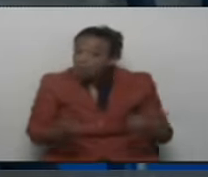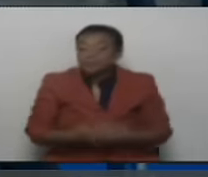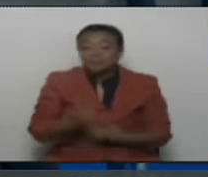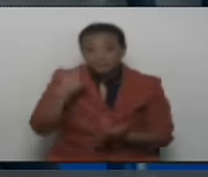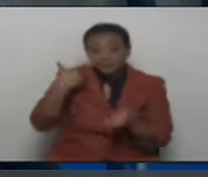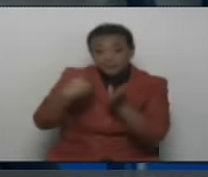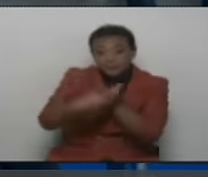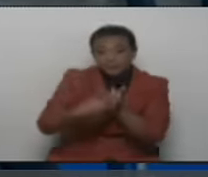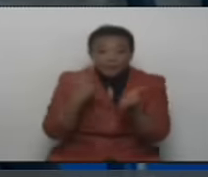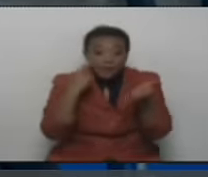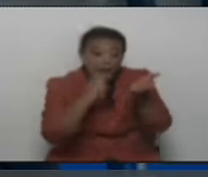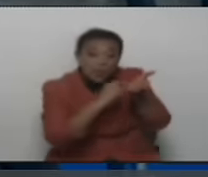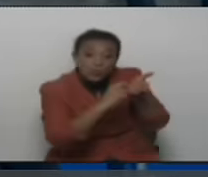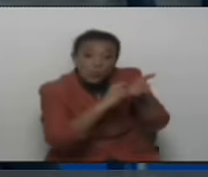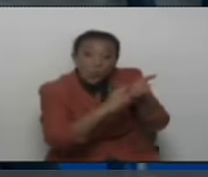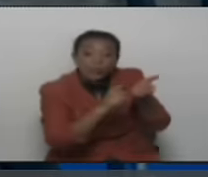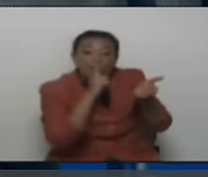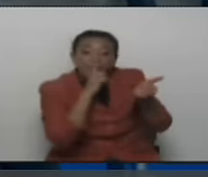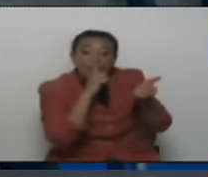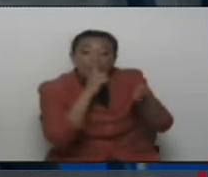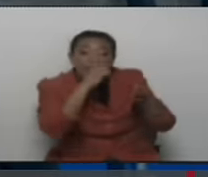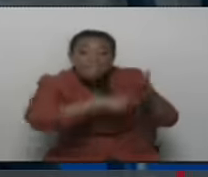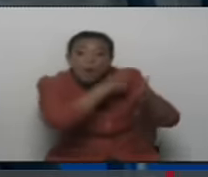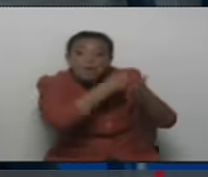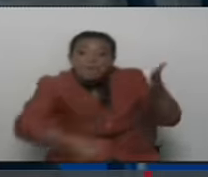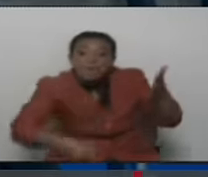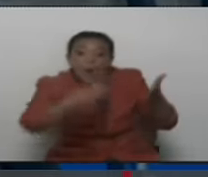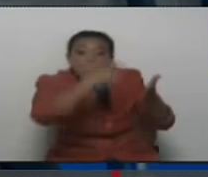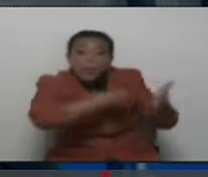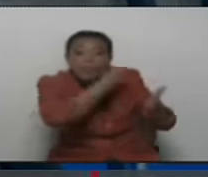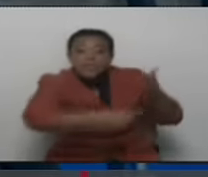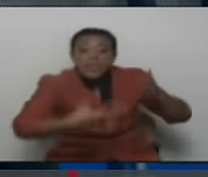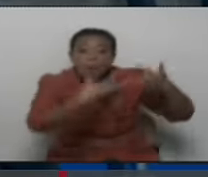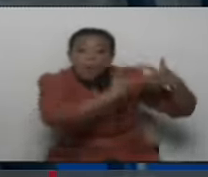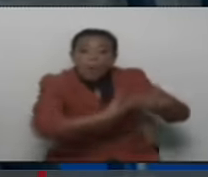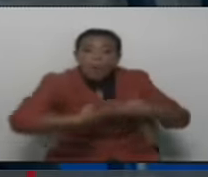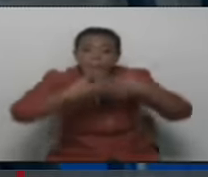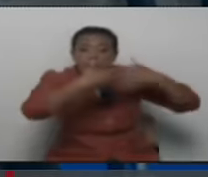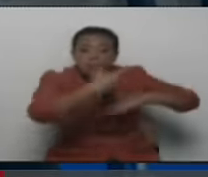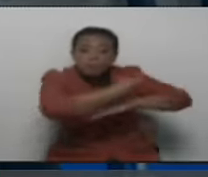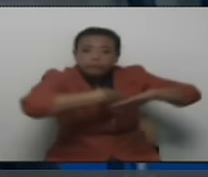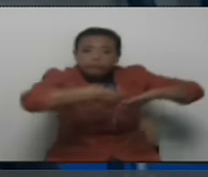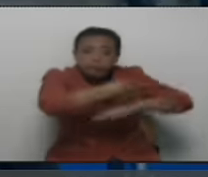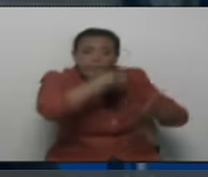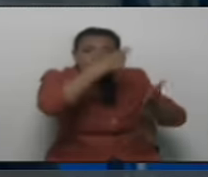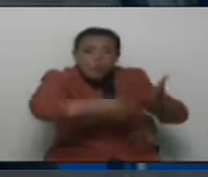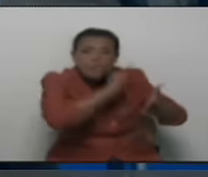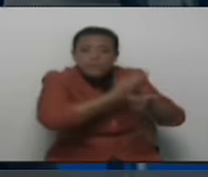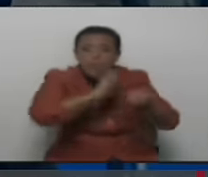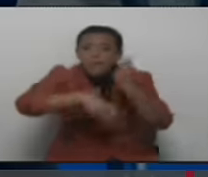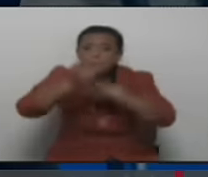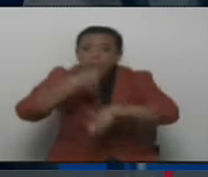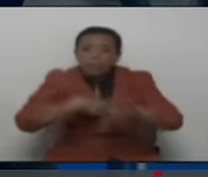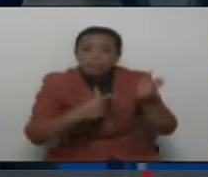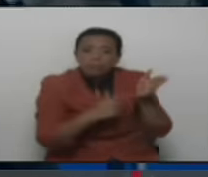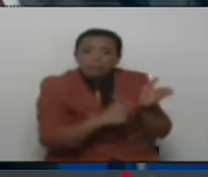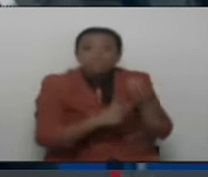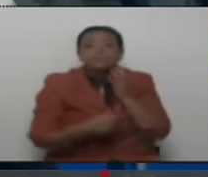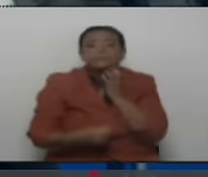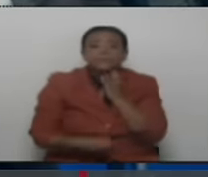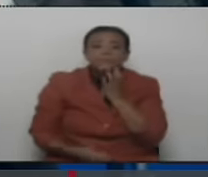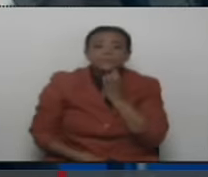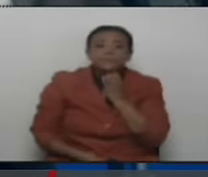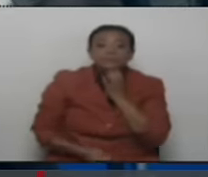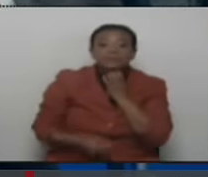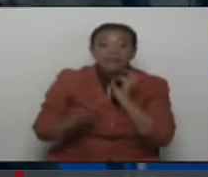Sí. Restringido. Gobierno de los Estados Unidos. Es un tráfico de armas. Y, correcto. Y ahí es importante, presidente, que se